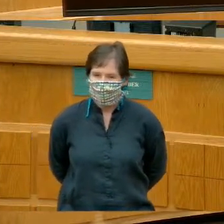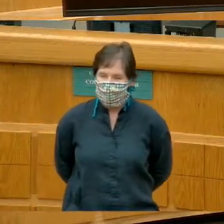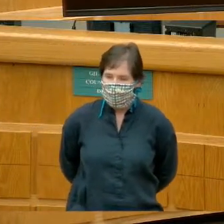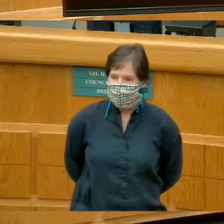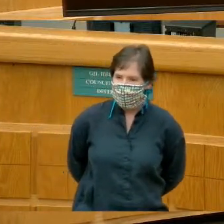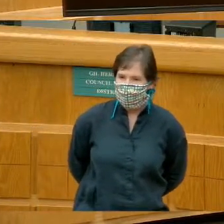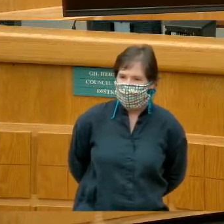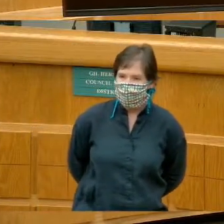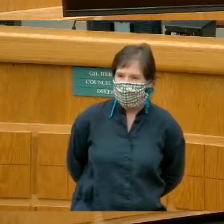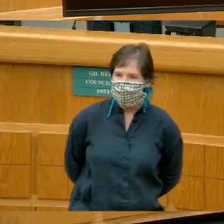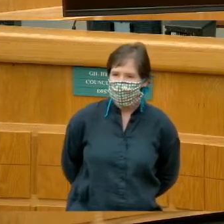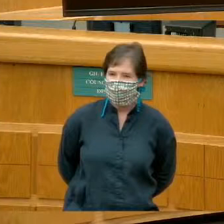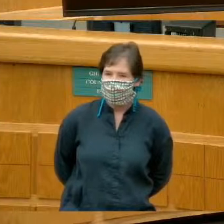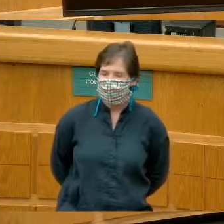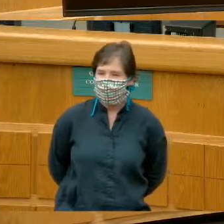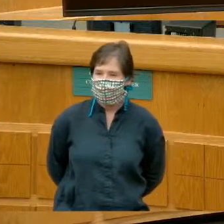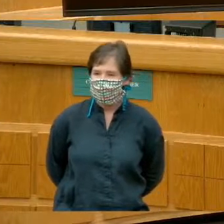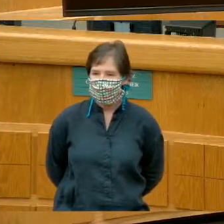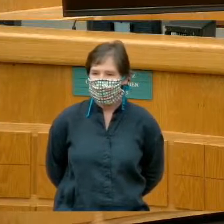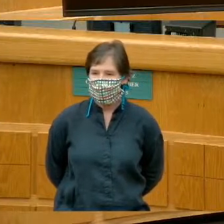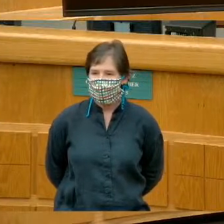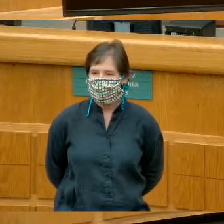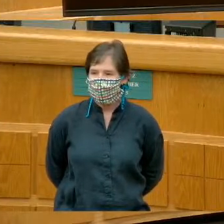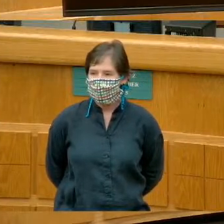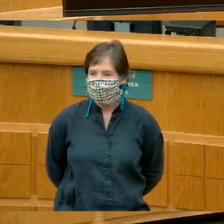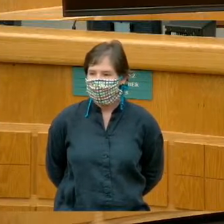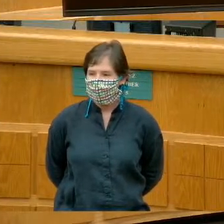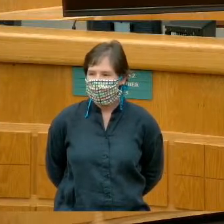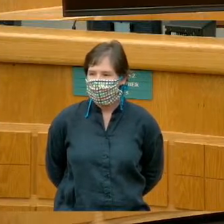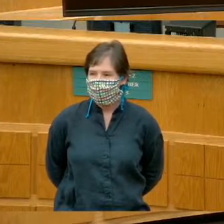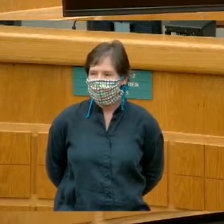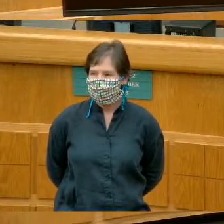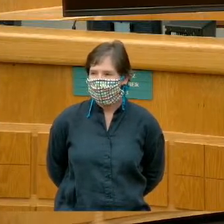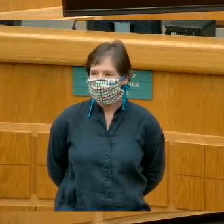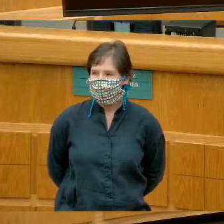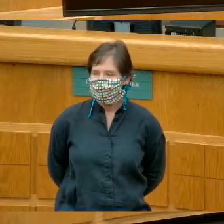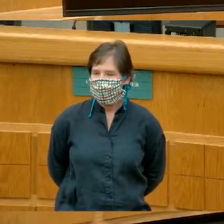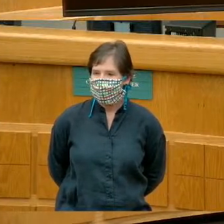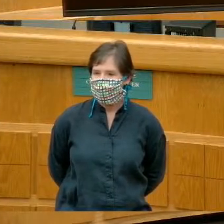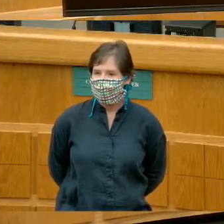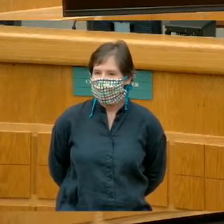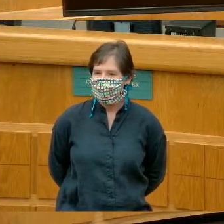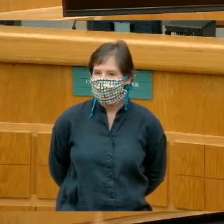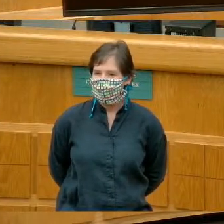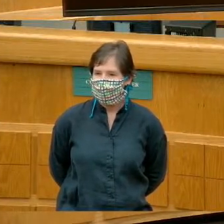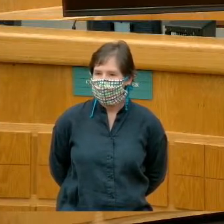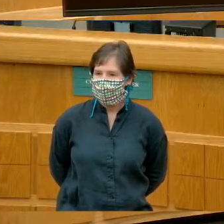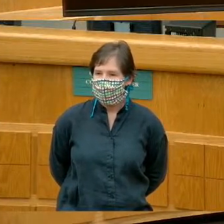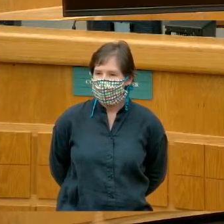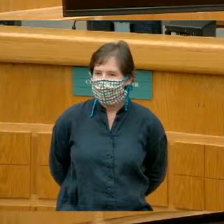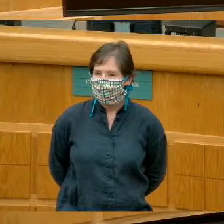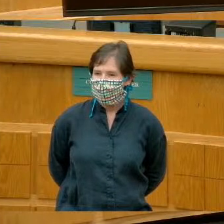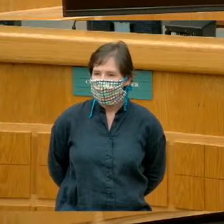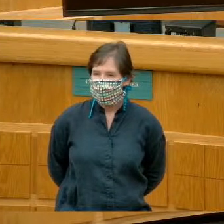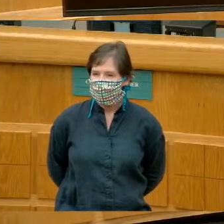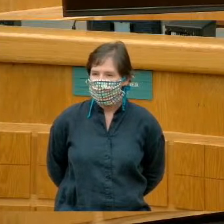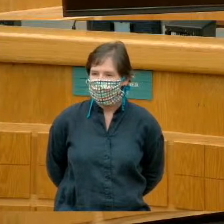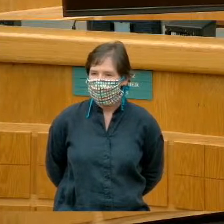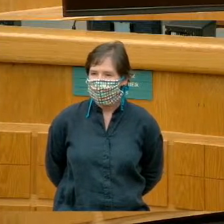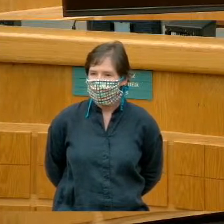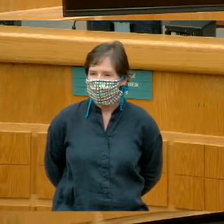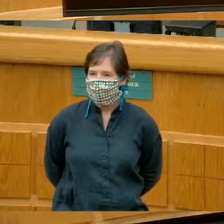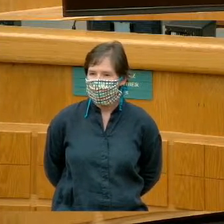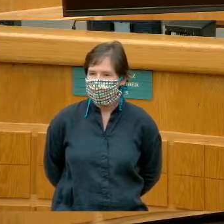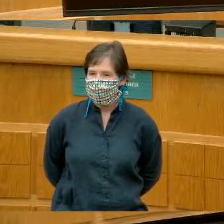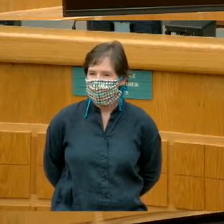que hemos recibido y los recursos que nos han brindado. En cuanto a los fallecimientos, el médico forense del condado ha solicitado y ha enviado